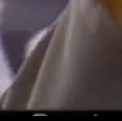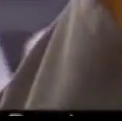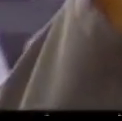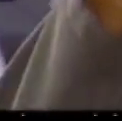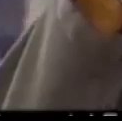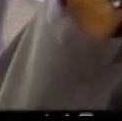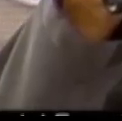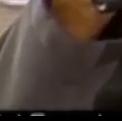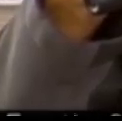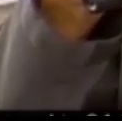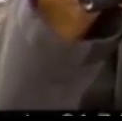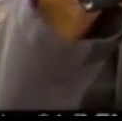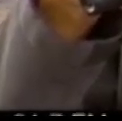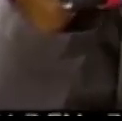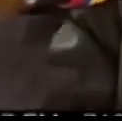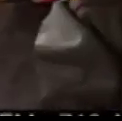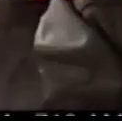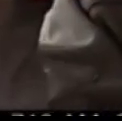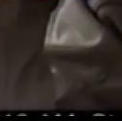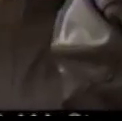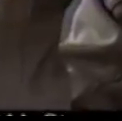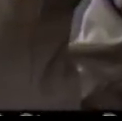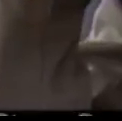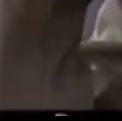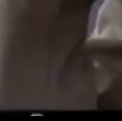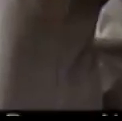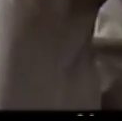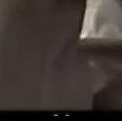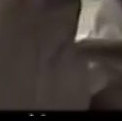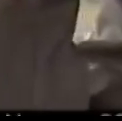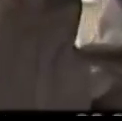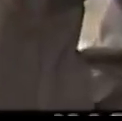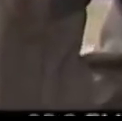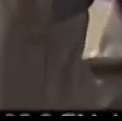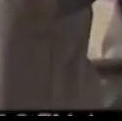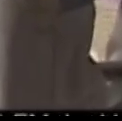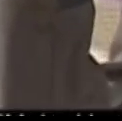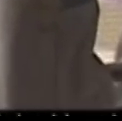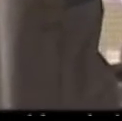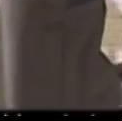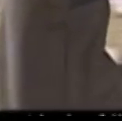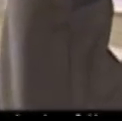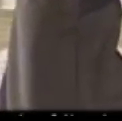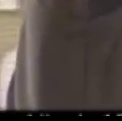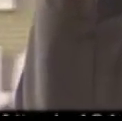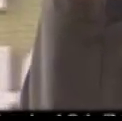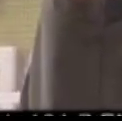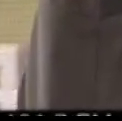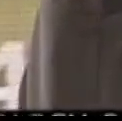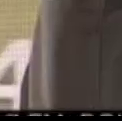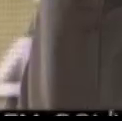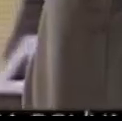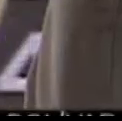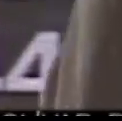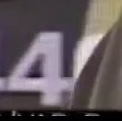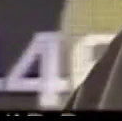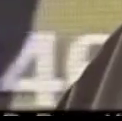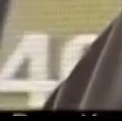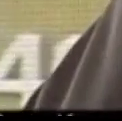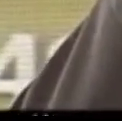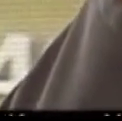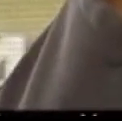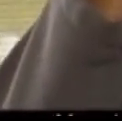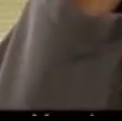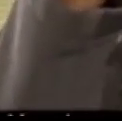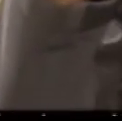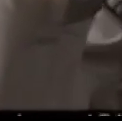Muy bien, Sofía Sabiduría. La sabiduría lleva la victoria. Se llama así, ¿no? Sí, mi hija se llama Sofía, ¿no? Pero sí. Fue por la iglesia de Estambul,